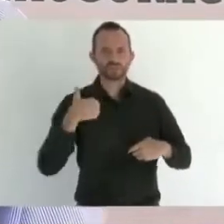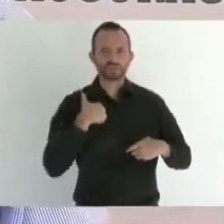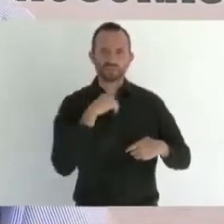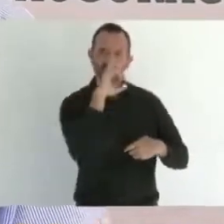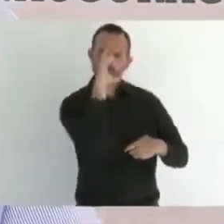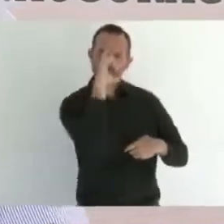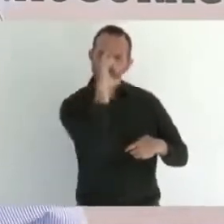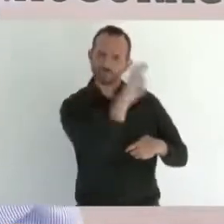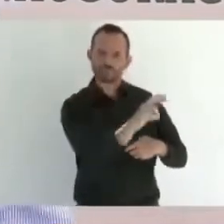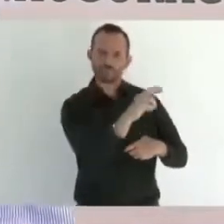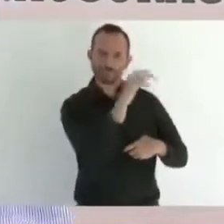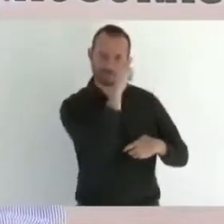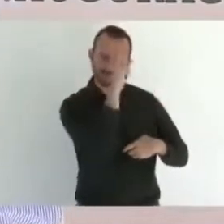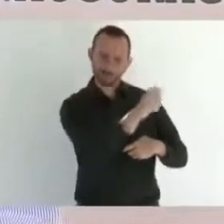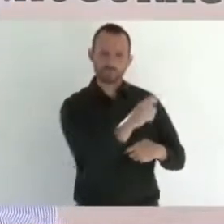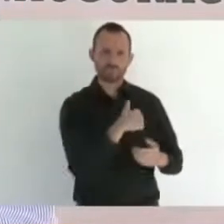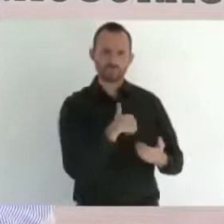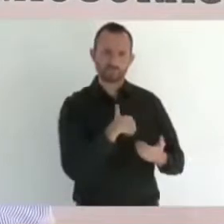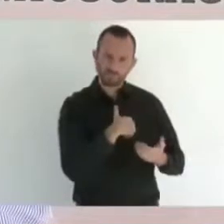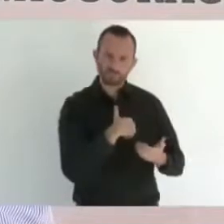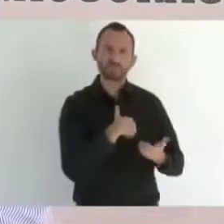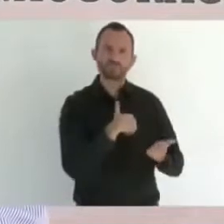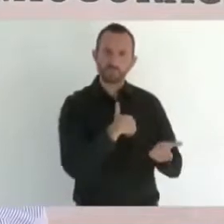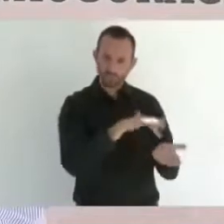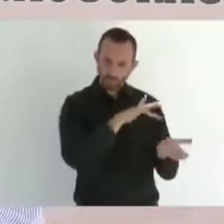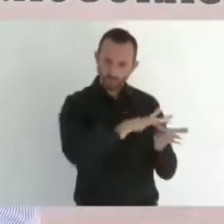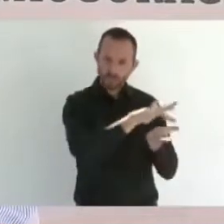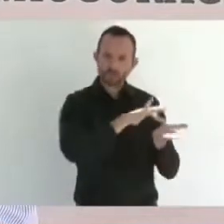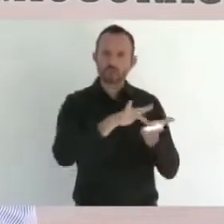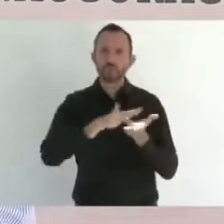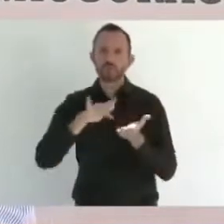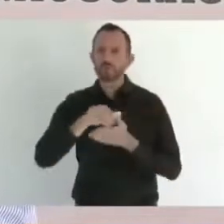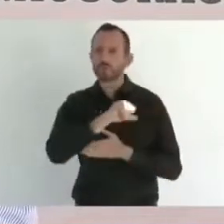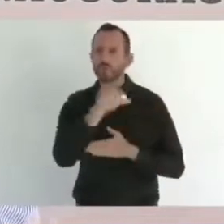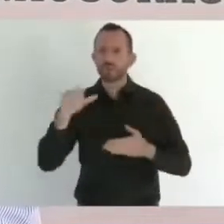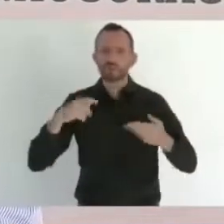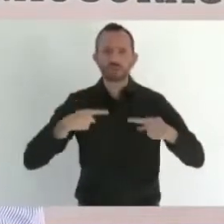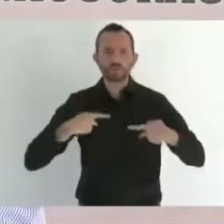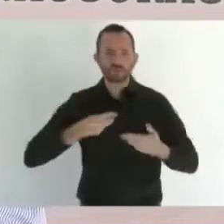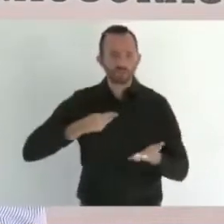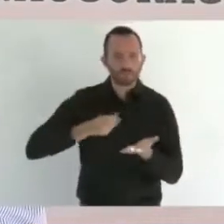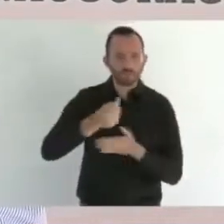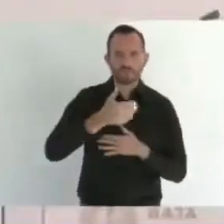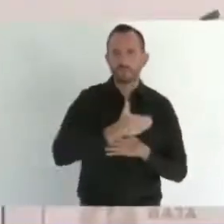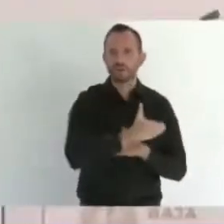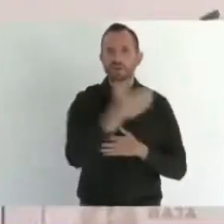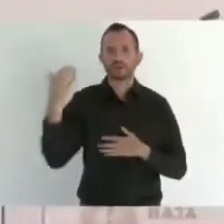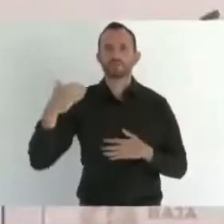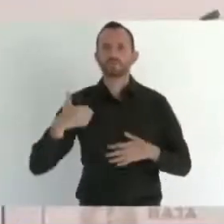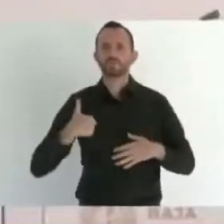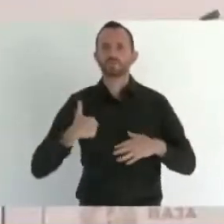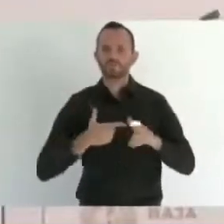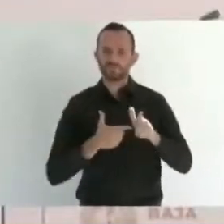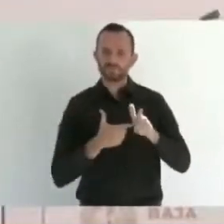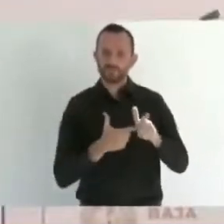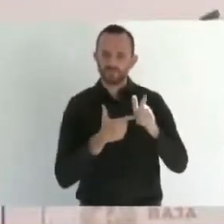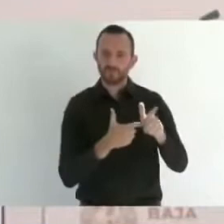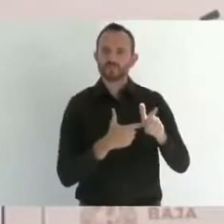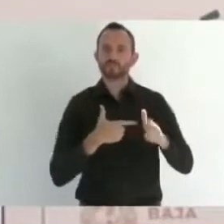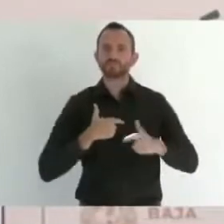los jornaleros agrícolas vamos a seguir adelante vamos a seguir apoyando